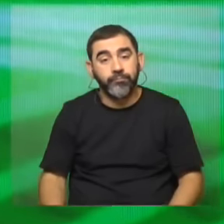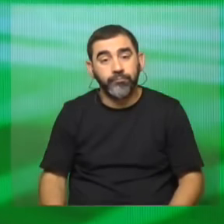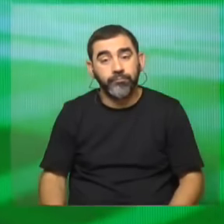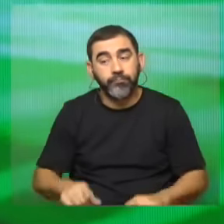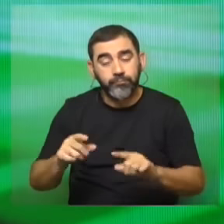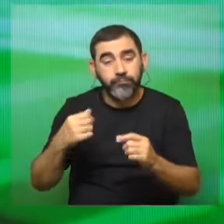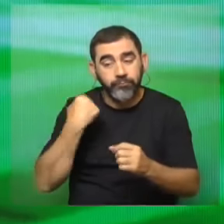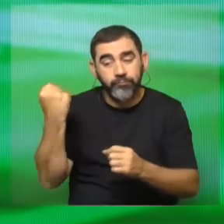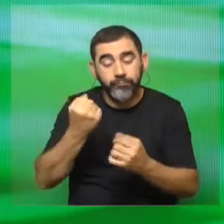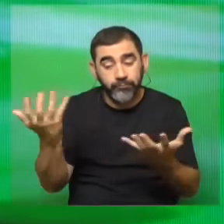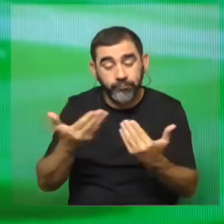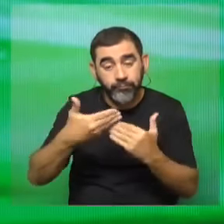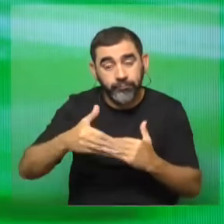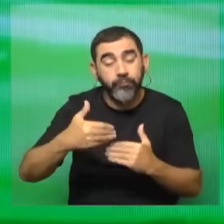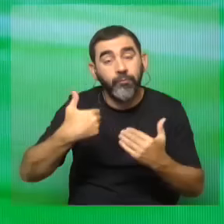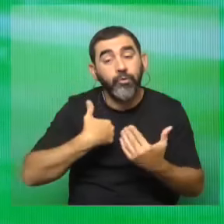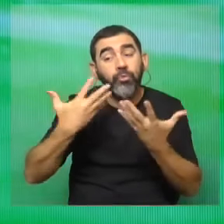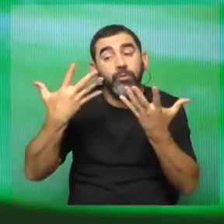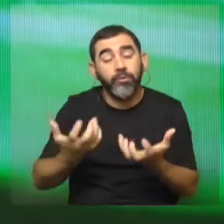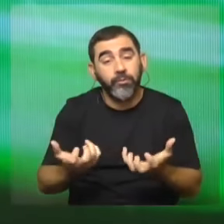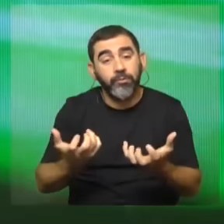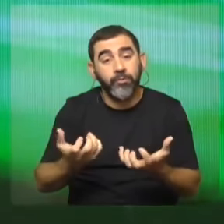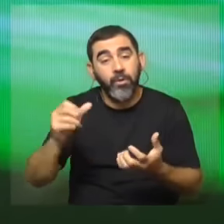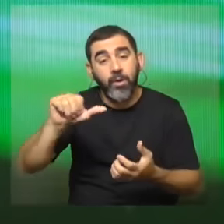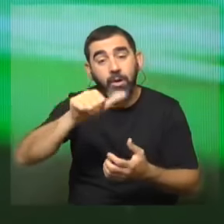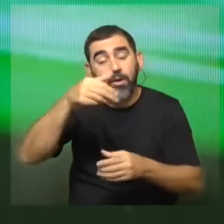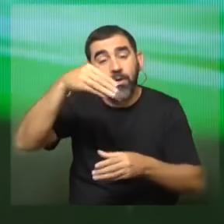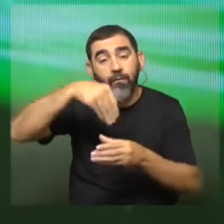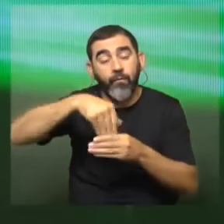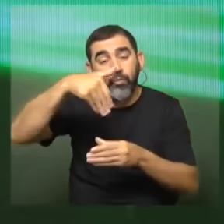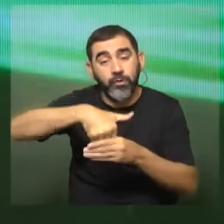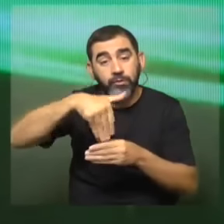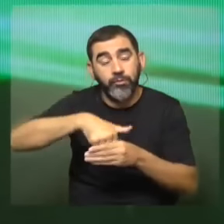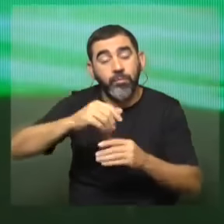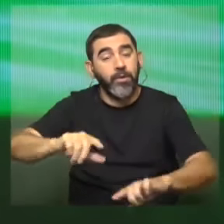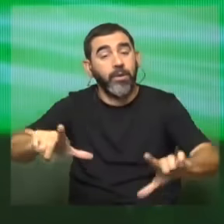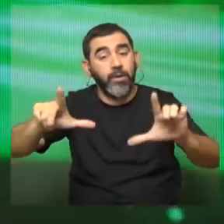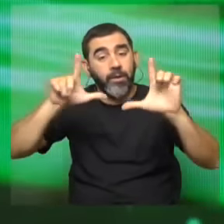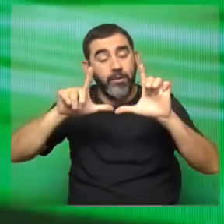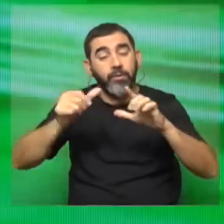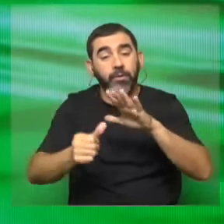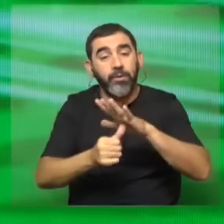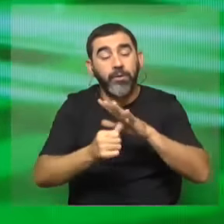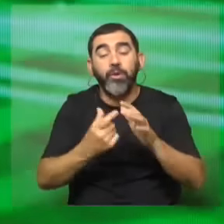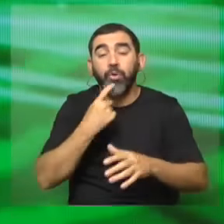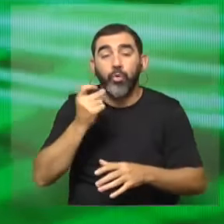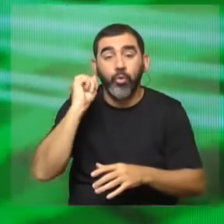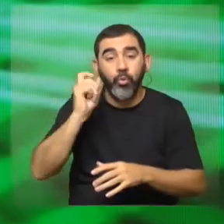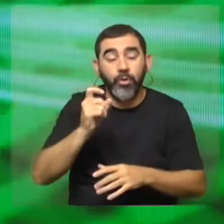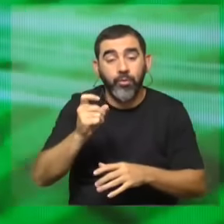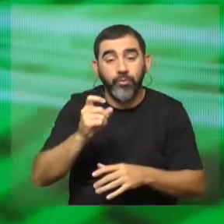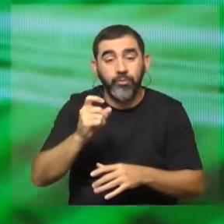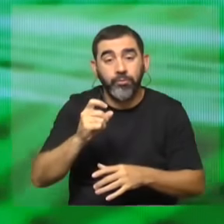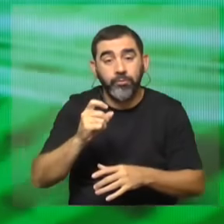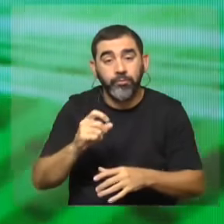incidir y empieza Ahora yo quiero ser ganador de de la elección interna para ser candidato para liderar un partido Colorado que